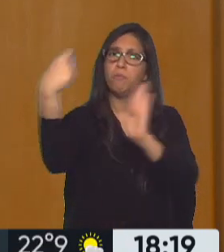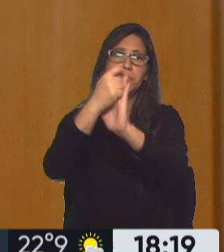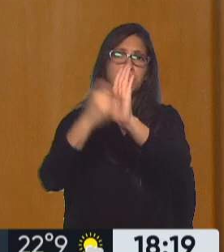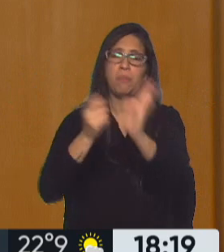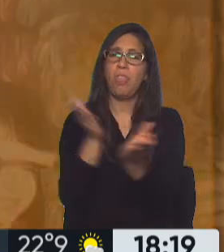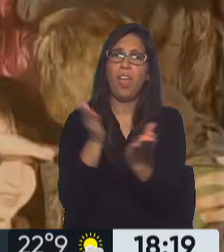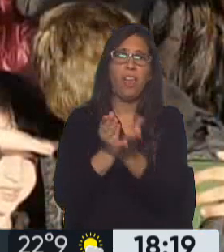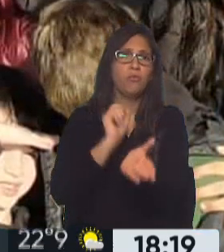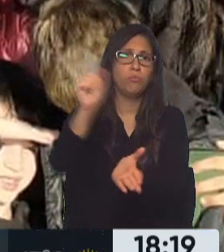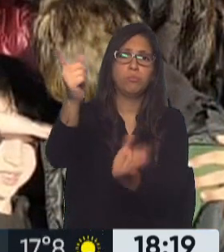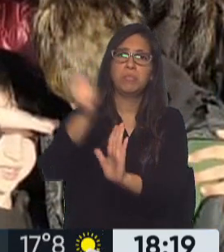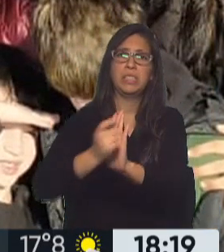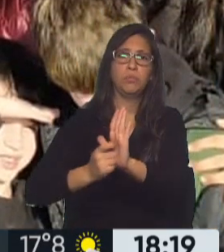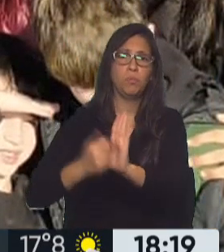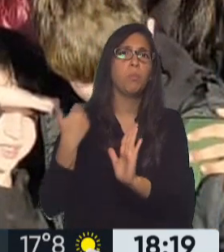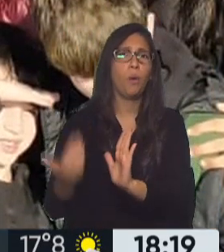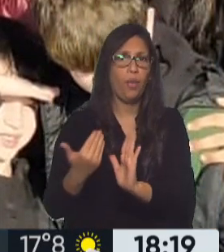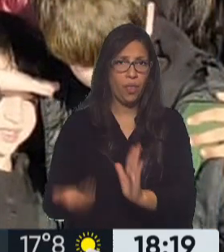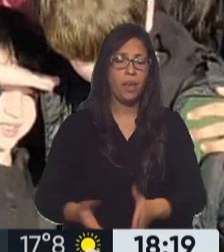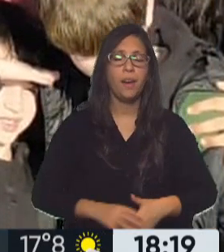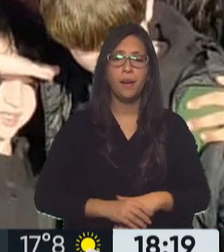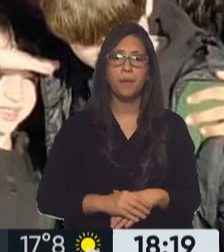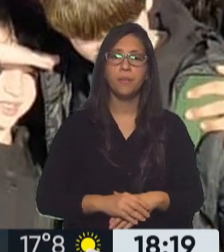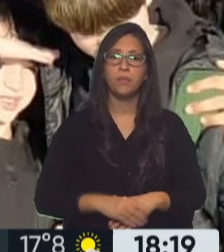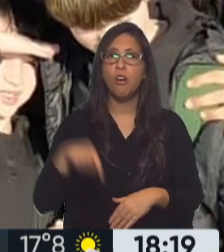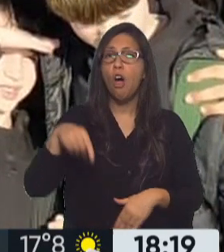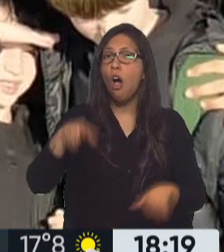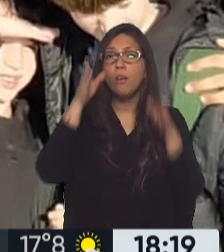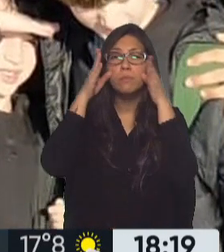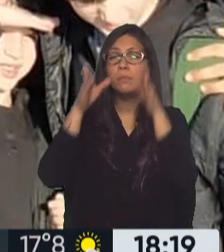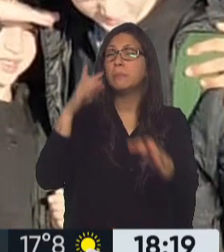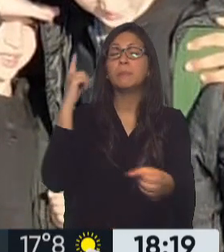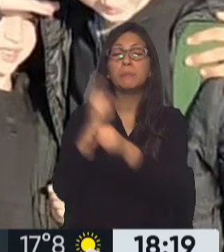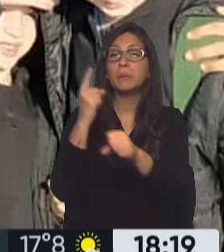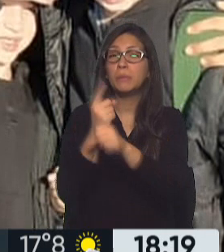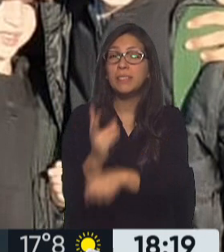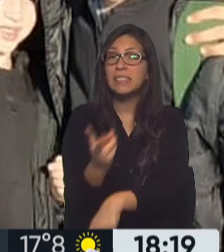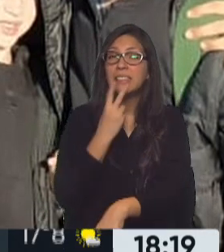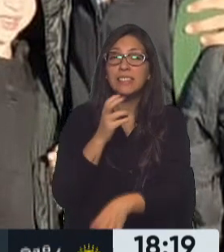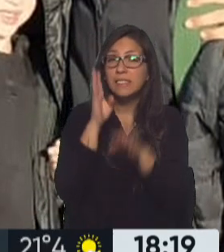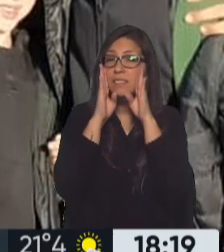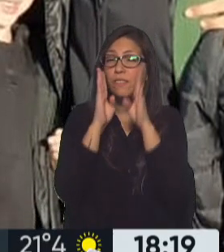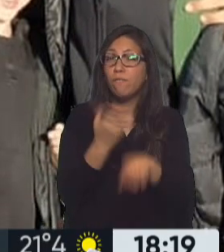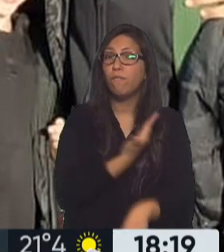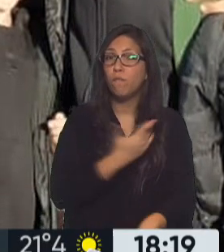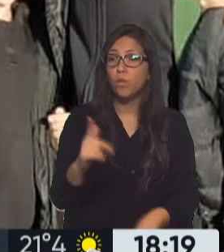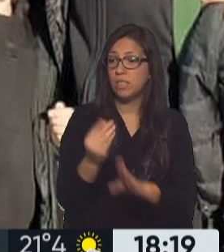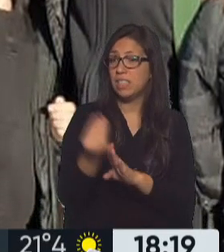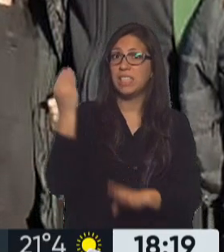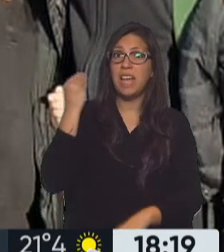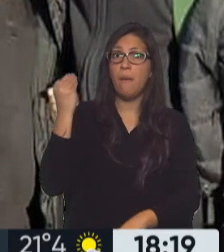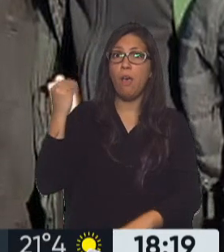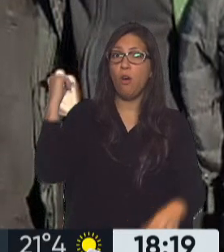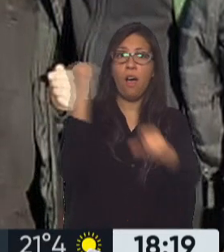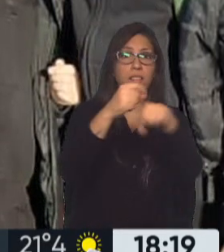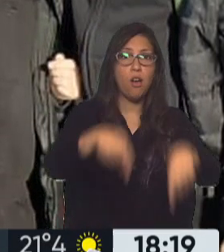está abierto a que ellos se inscriban. Y hoy el foco nuestro, la energía nuestra, desde el sábado pasado y sigue al